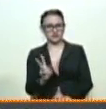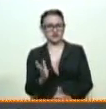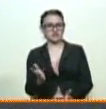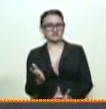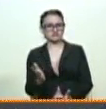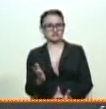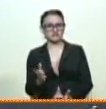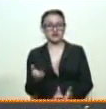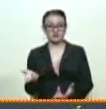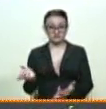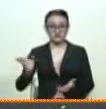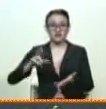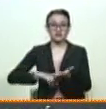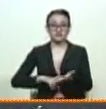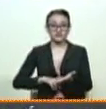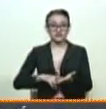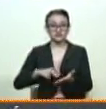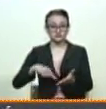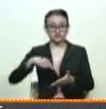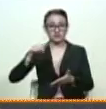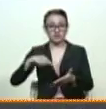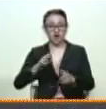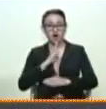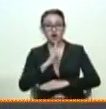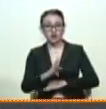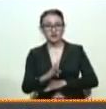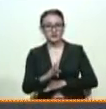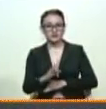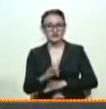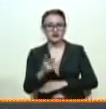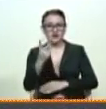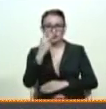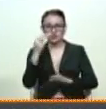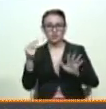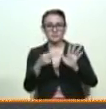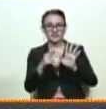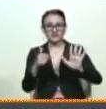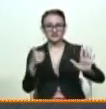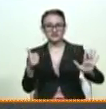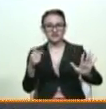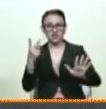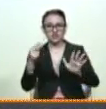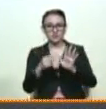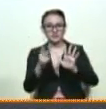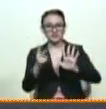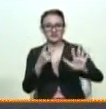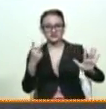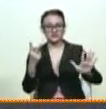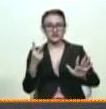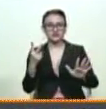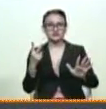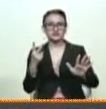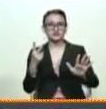posterior ratificación de tal orden en los años 2016 y 2017.